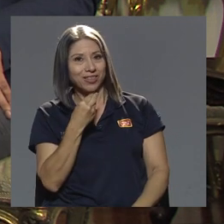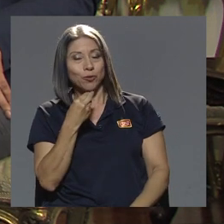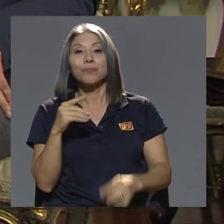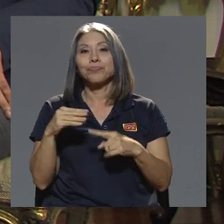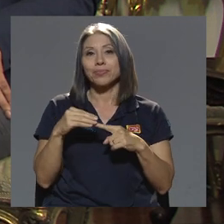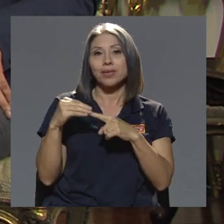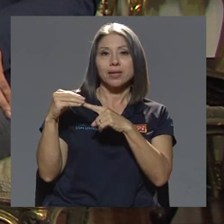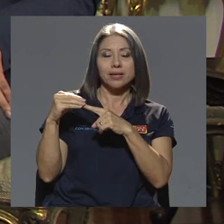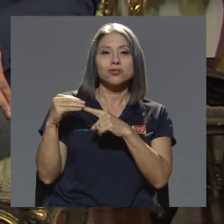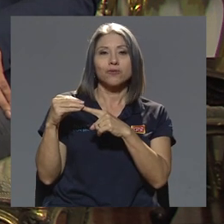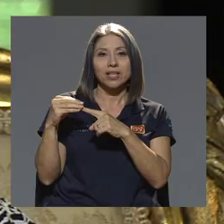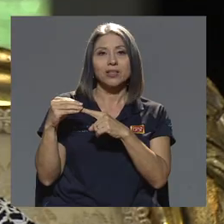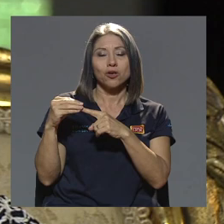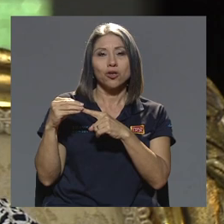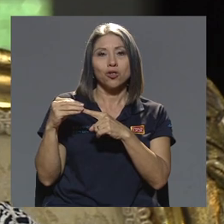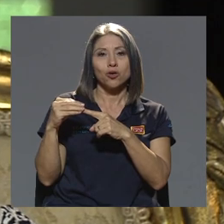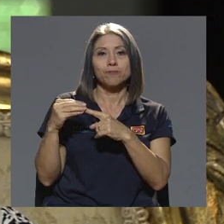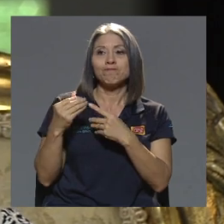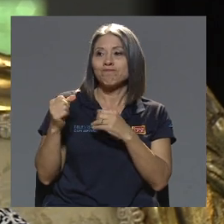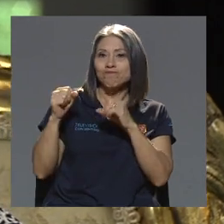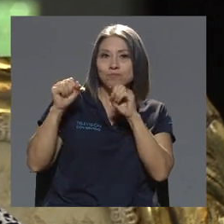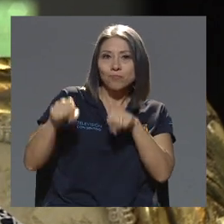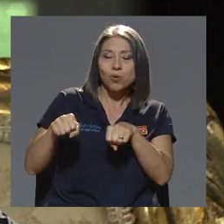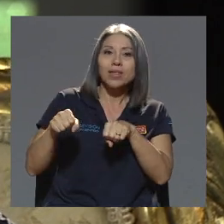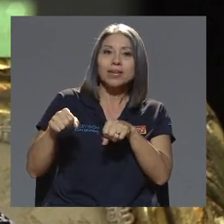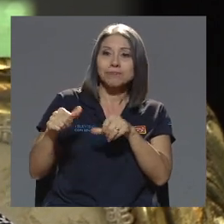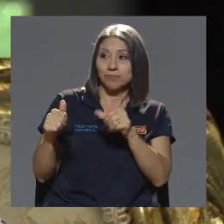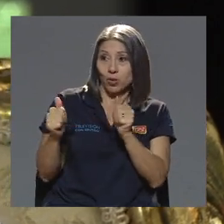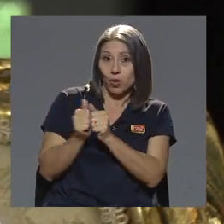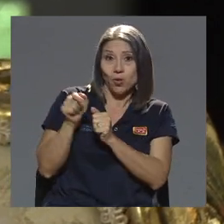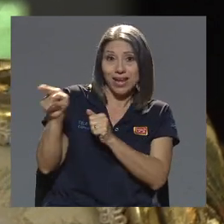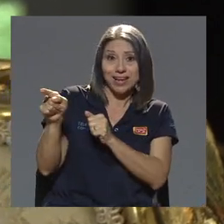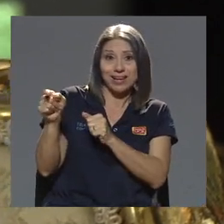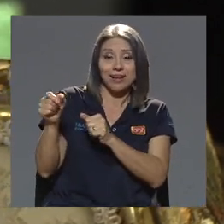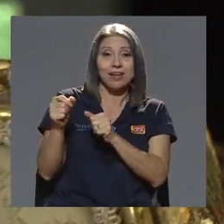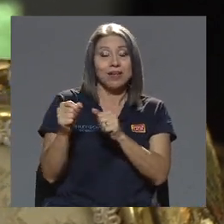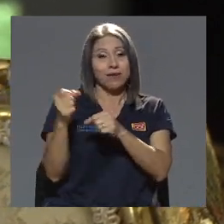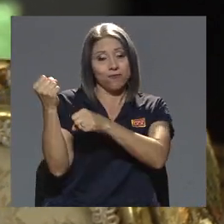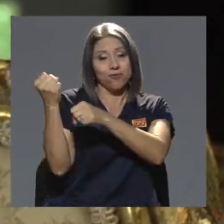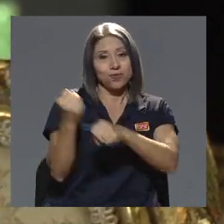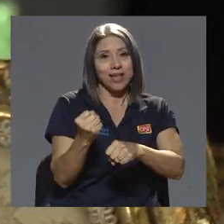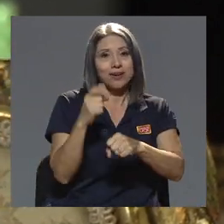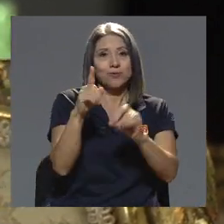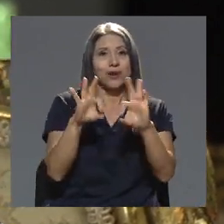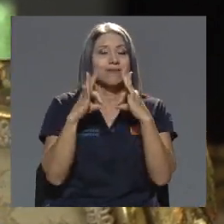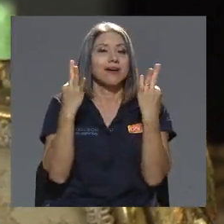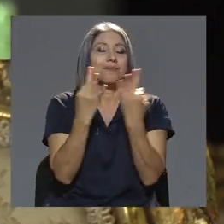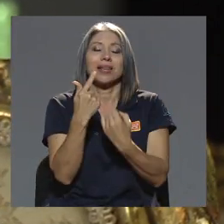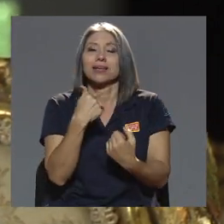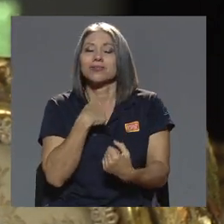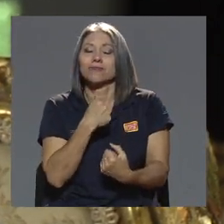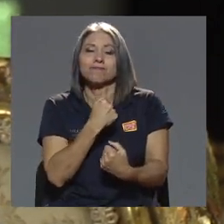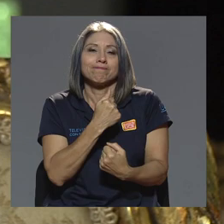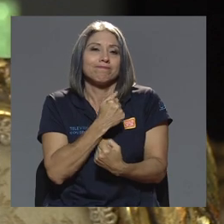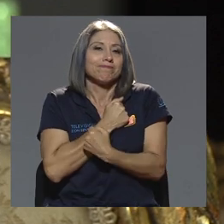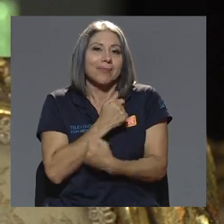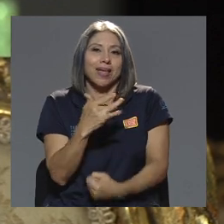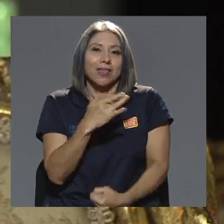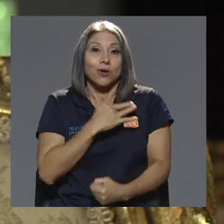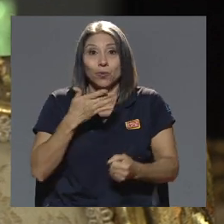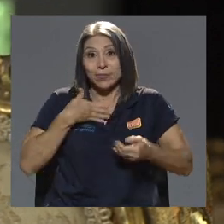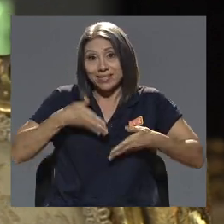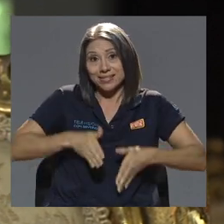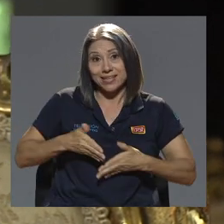sobre todo el haber podido fundar a la par de él una familia a la cual adoro. Mis hijos, mis